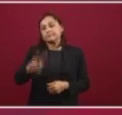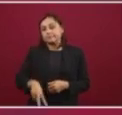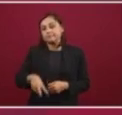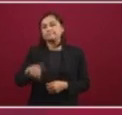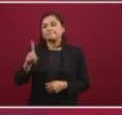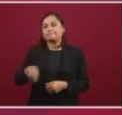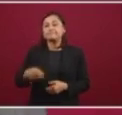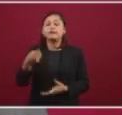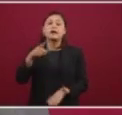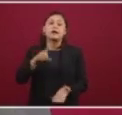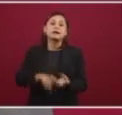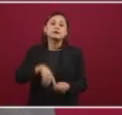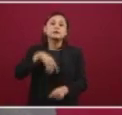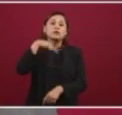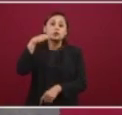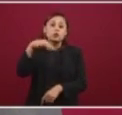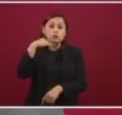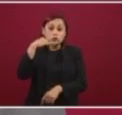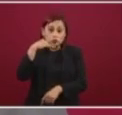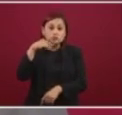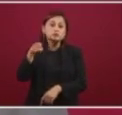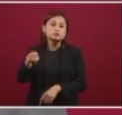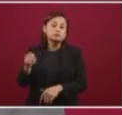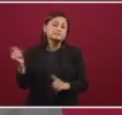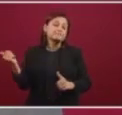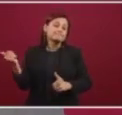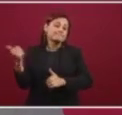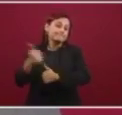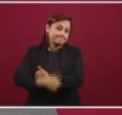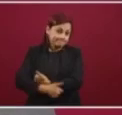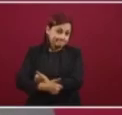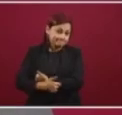es asociación delictuosa entre